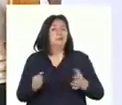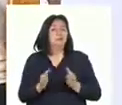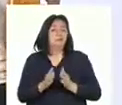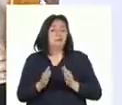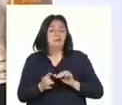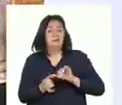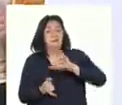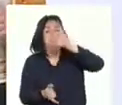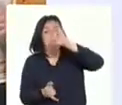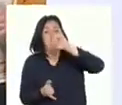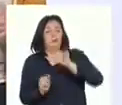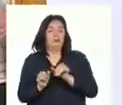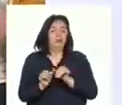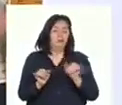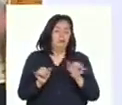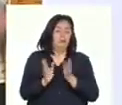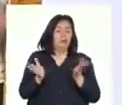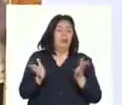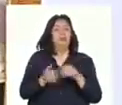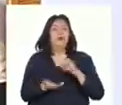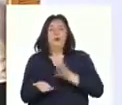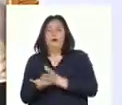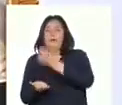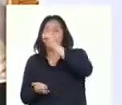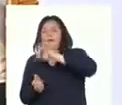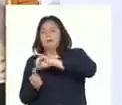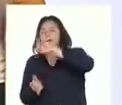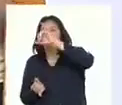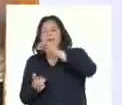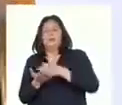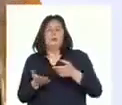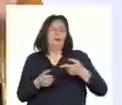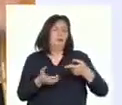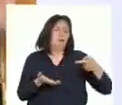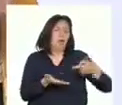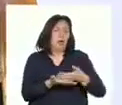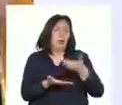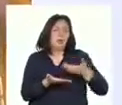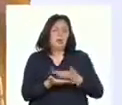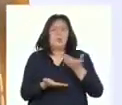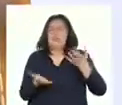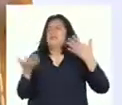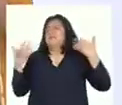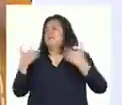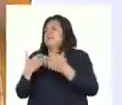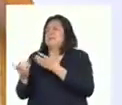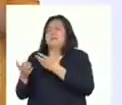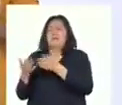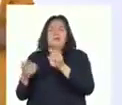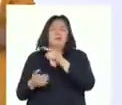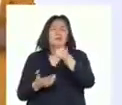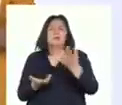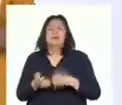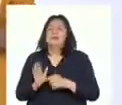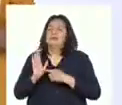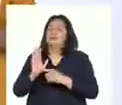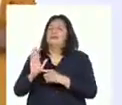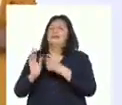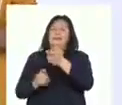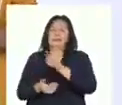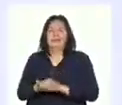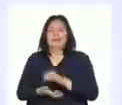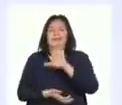o largo de un libro, la altura de una botella, una cuchara, lo que sea. Pero tienen que expresar su medida